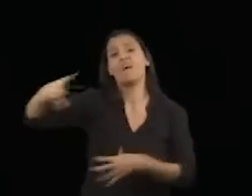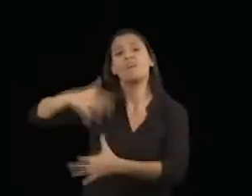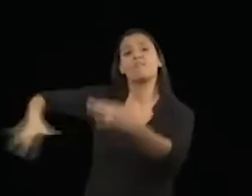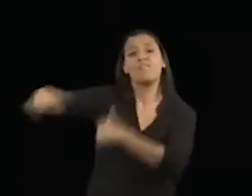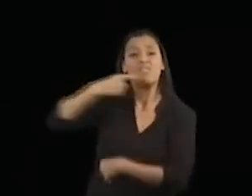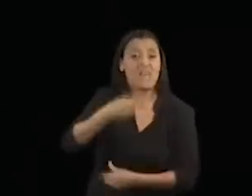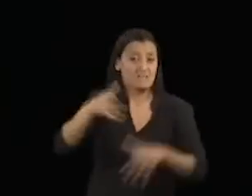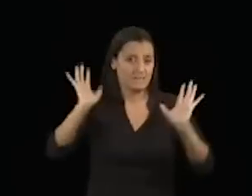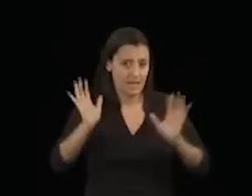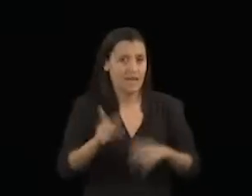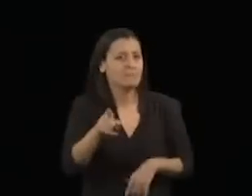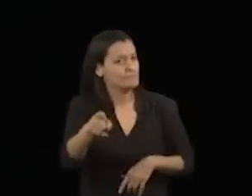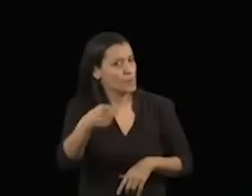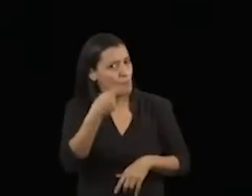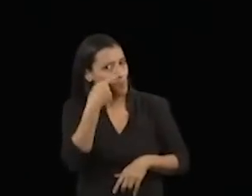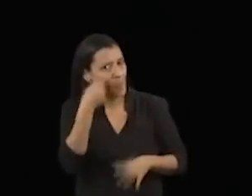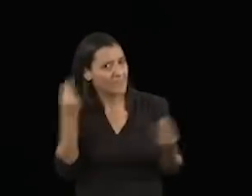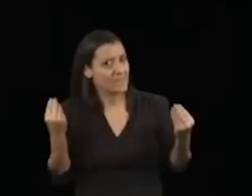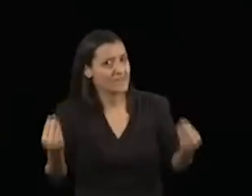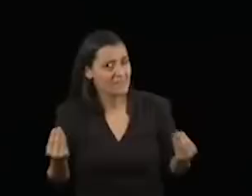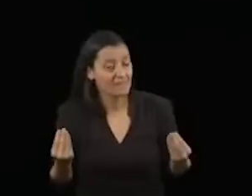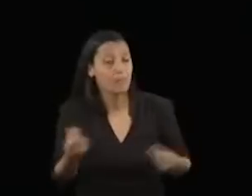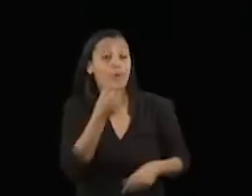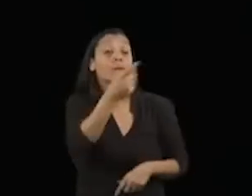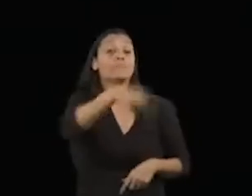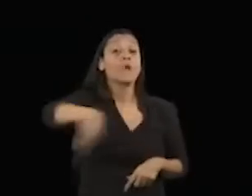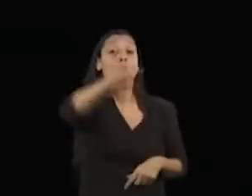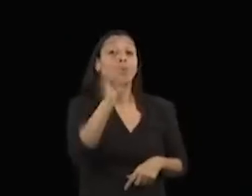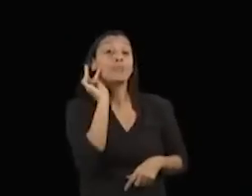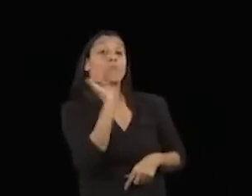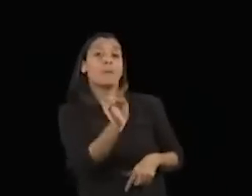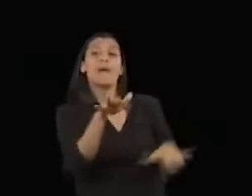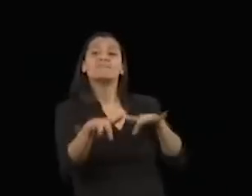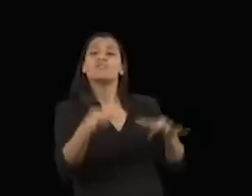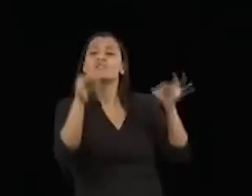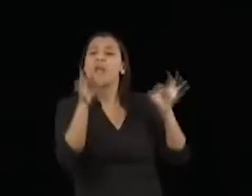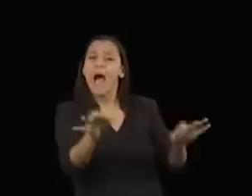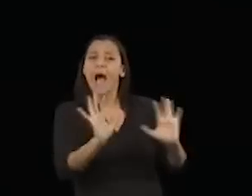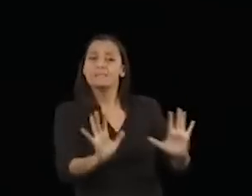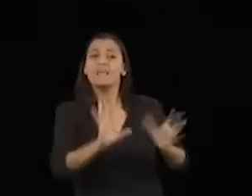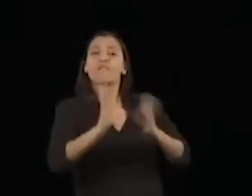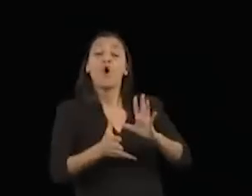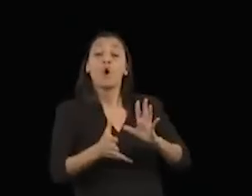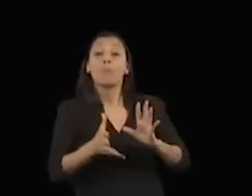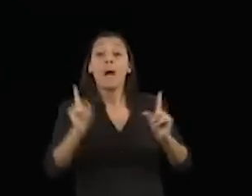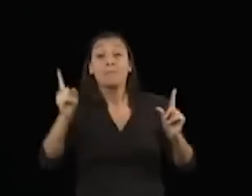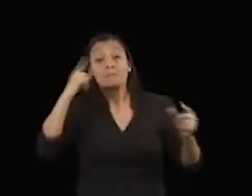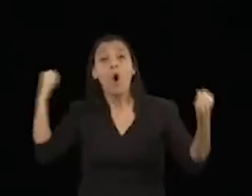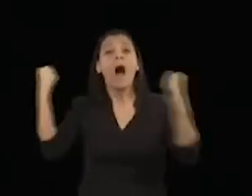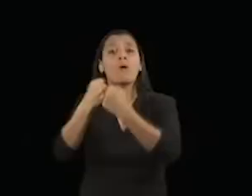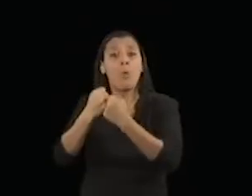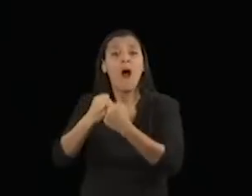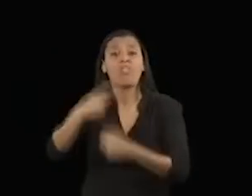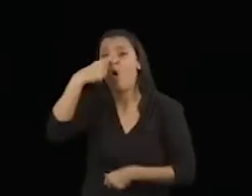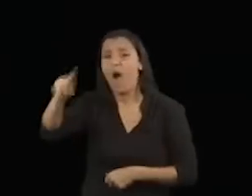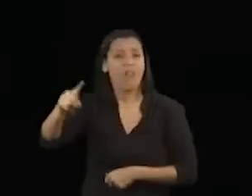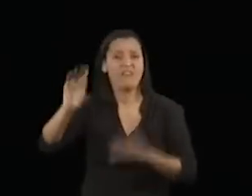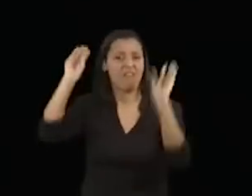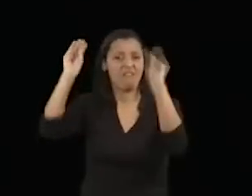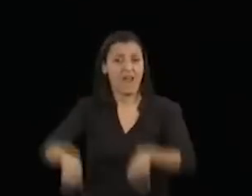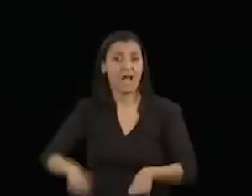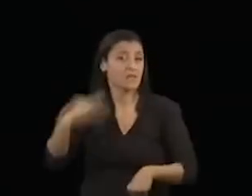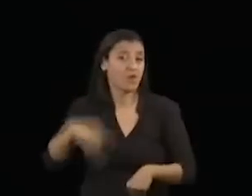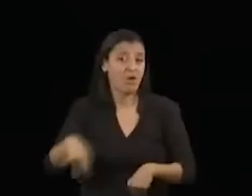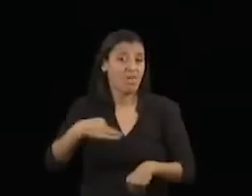era interesante porque en general, digamos, cuando ustedes tienen una característica así de que el programa está caído, por lo menos lo tienen que estar discutiendo como